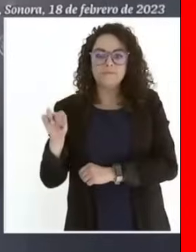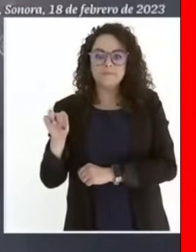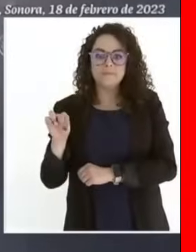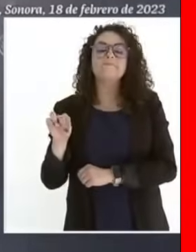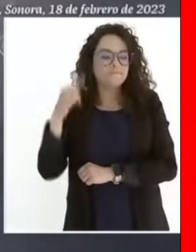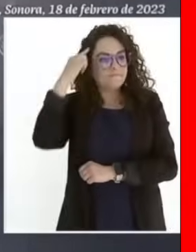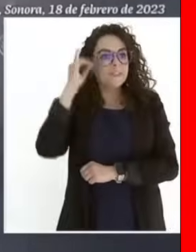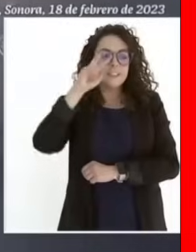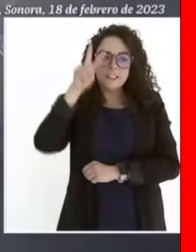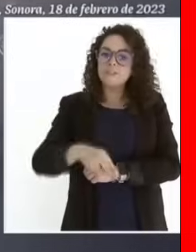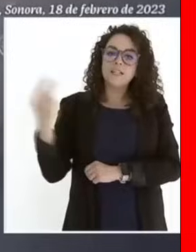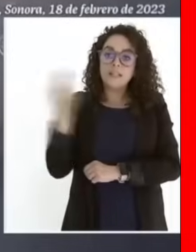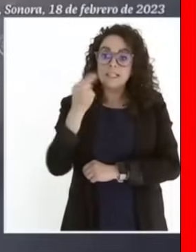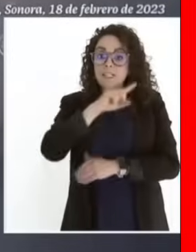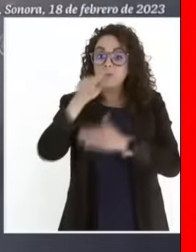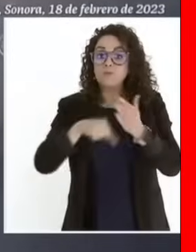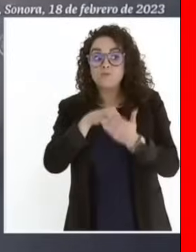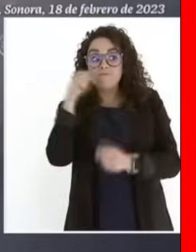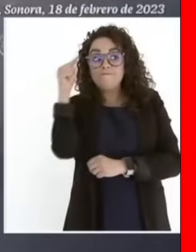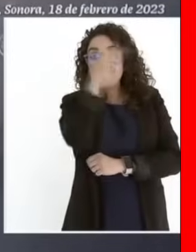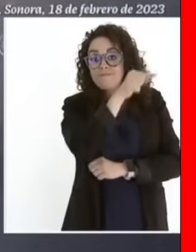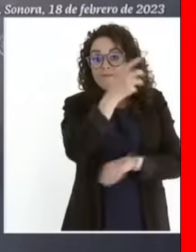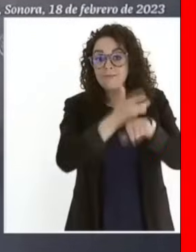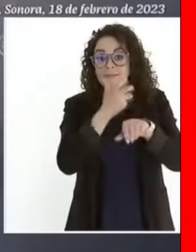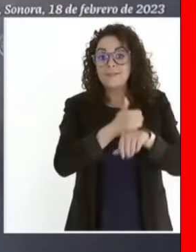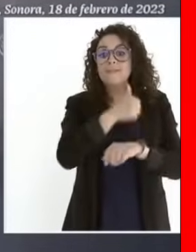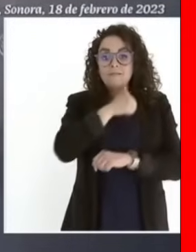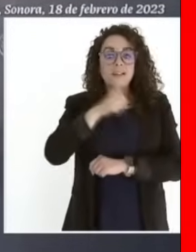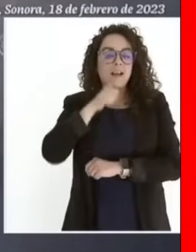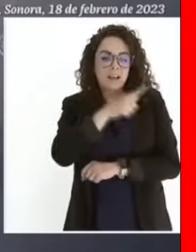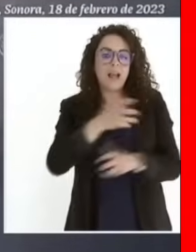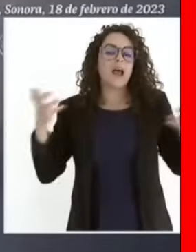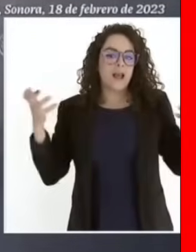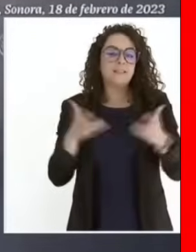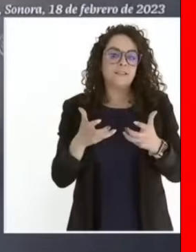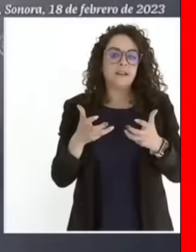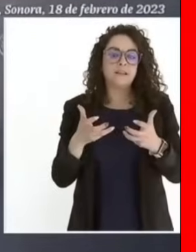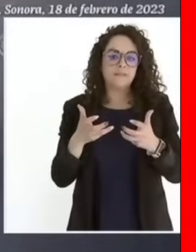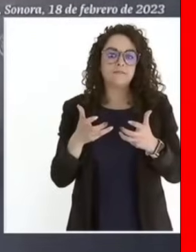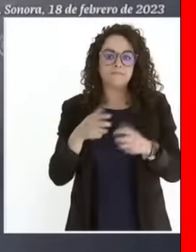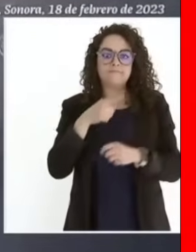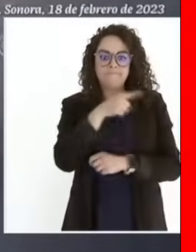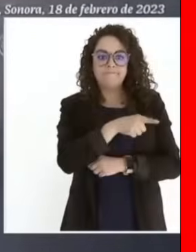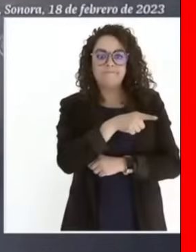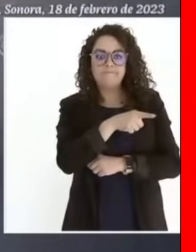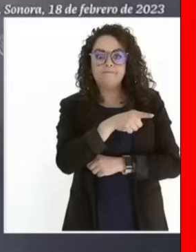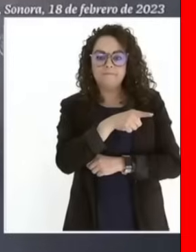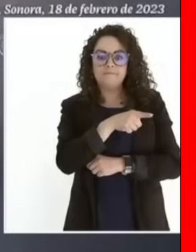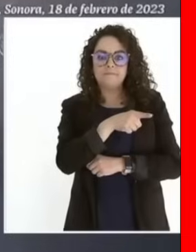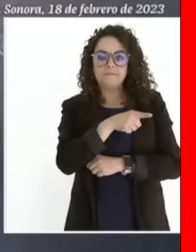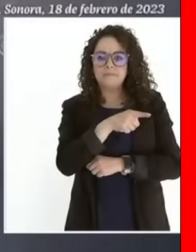plantas en Arizona aquí relativamente cerca que